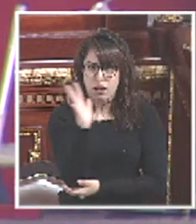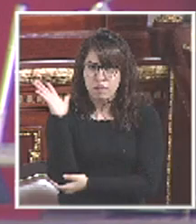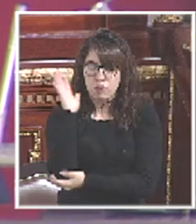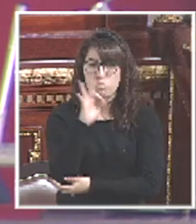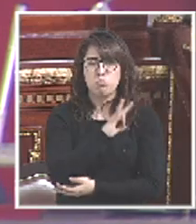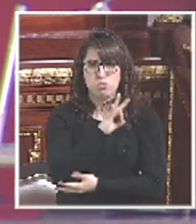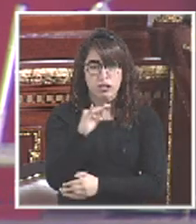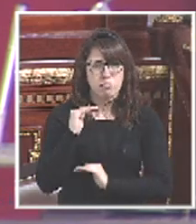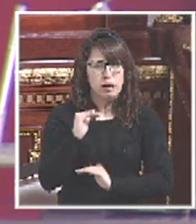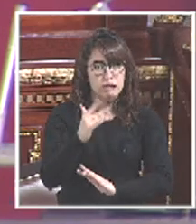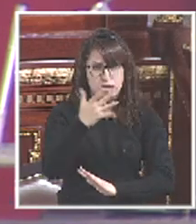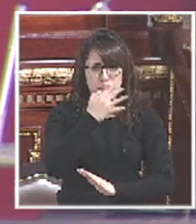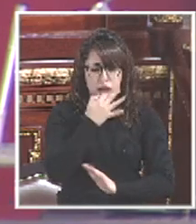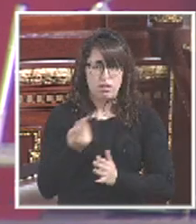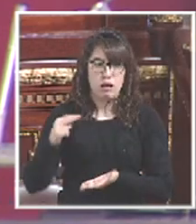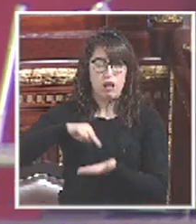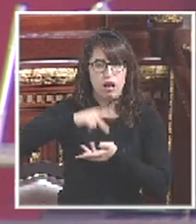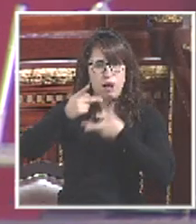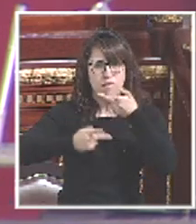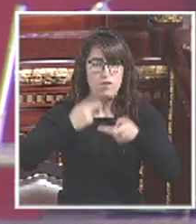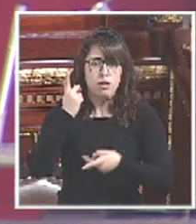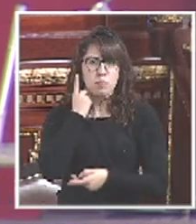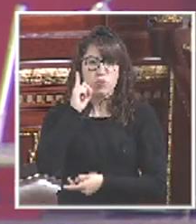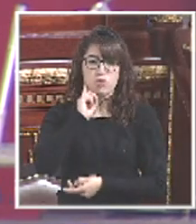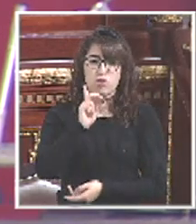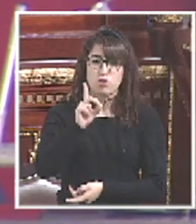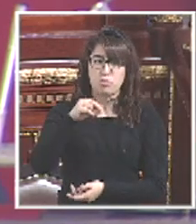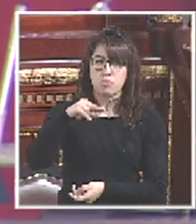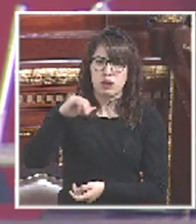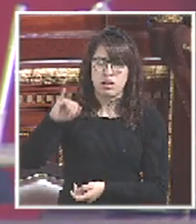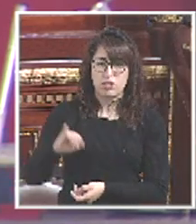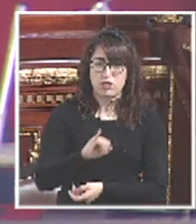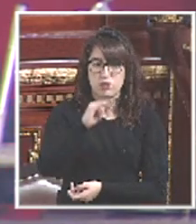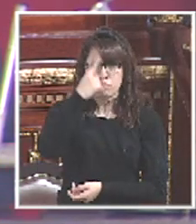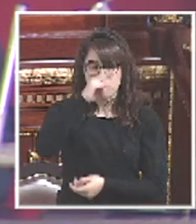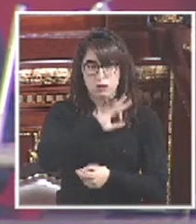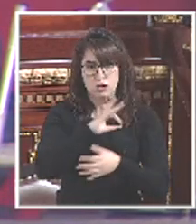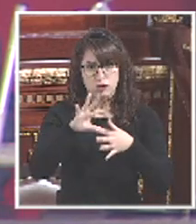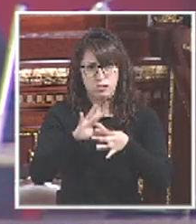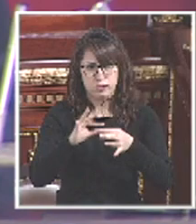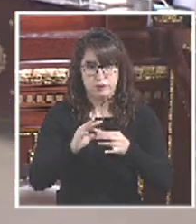Grupo Parlamentario de Morena, hasta por 5 minutos. Adelante, diputada.